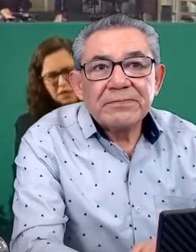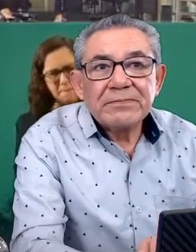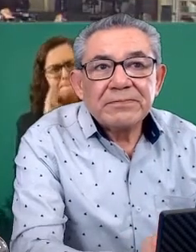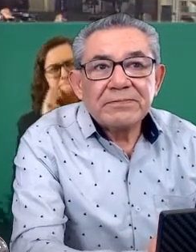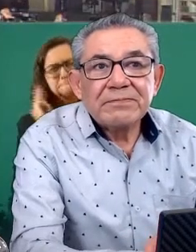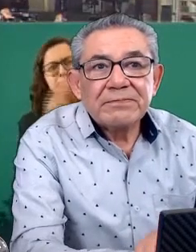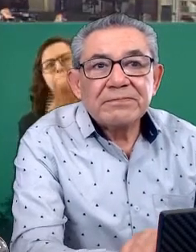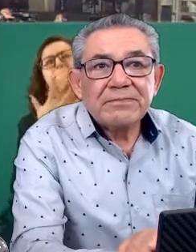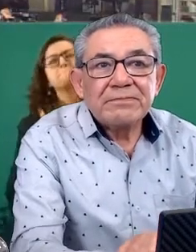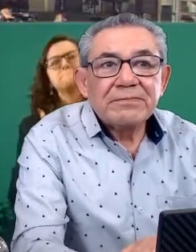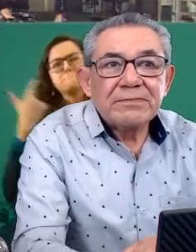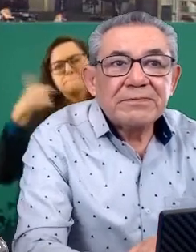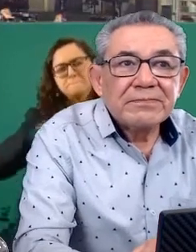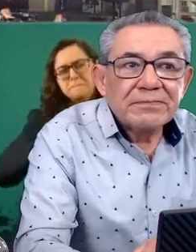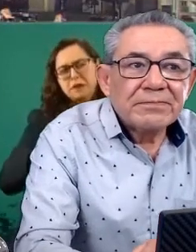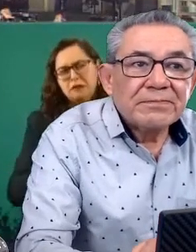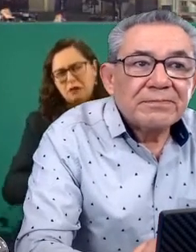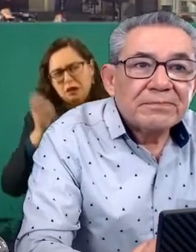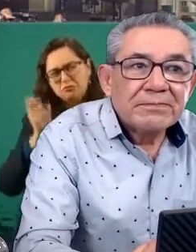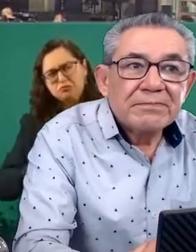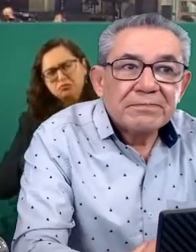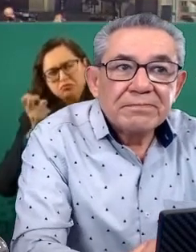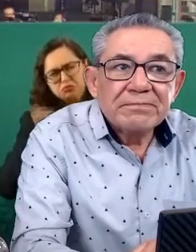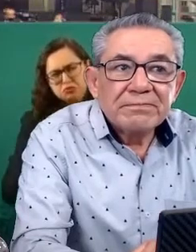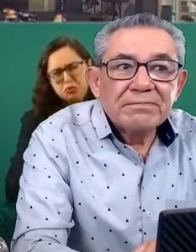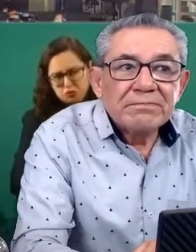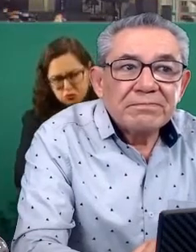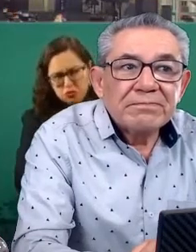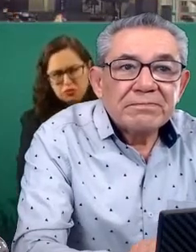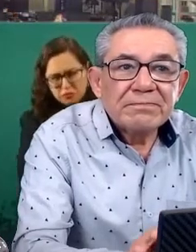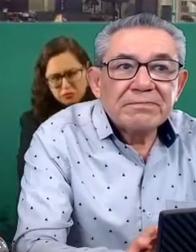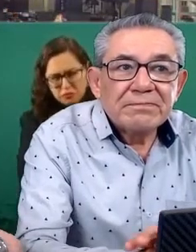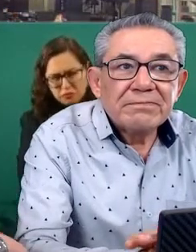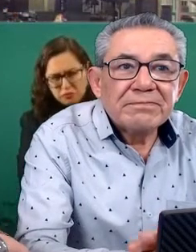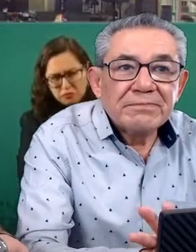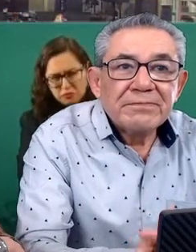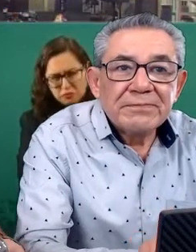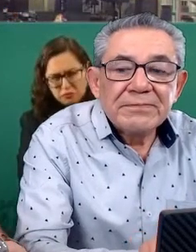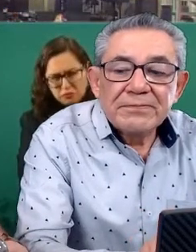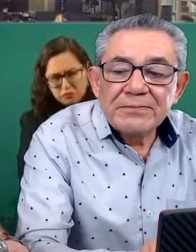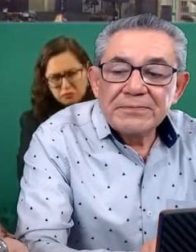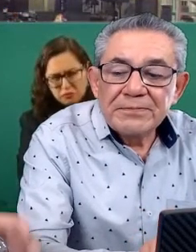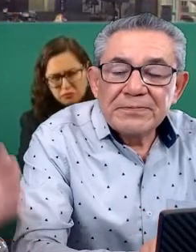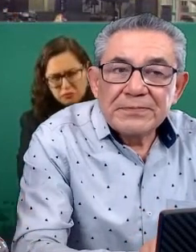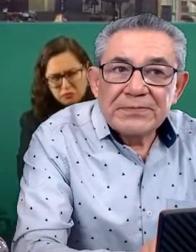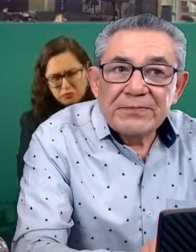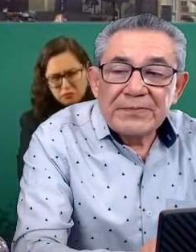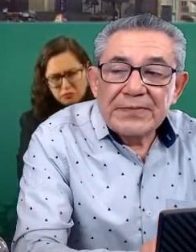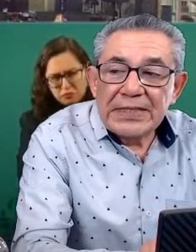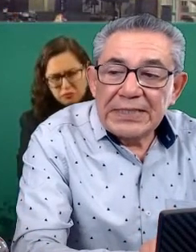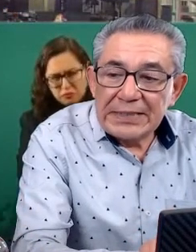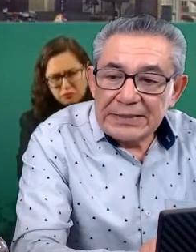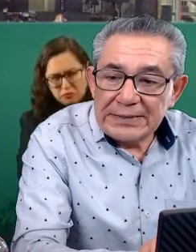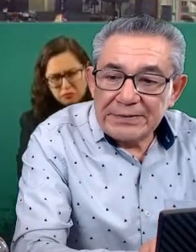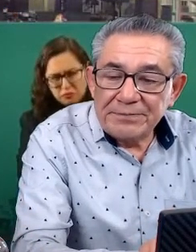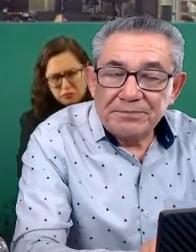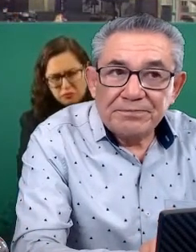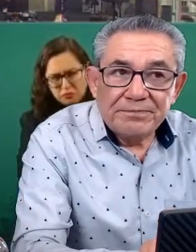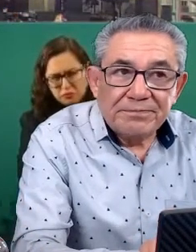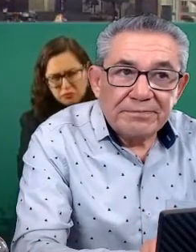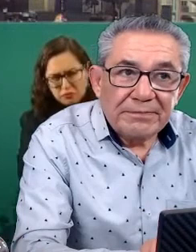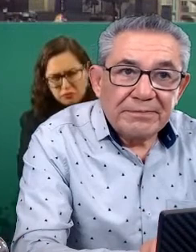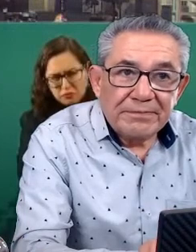algún reporte? Siempre hemos estado combatiendo el huachicol. Bueno, Vittorio, ahorita vemos